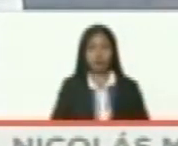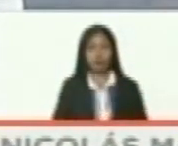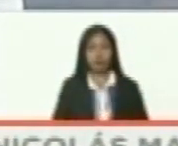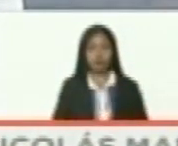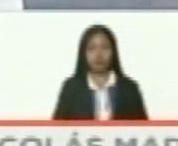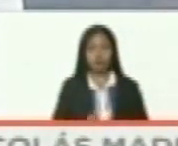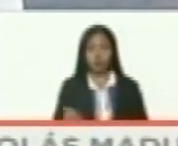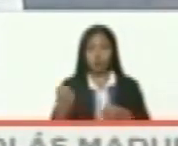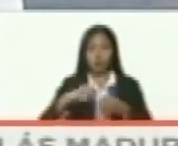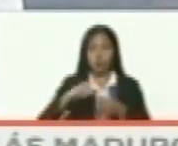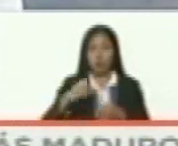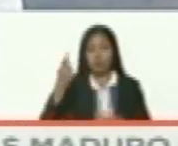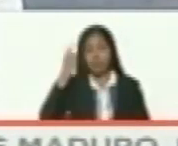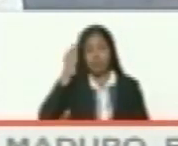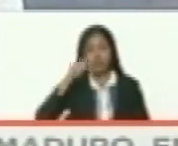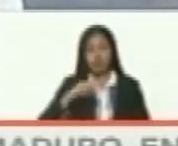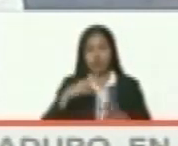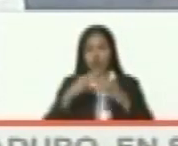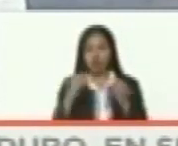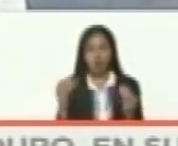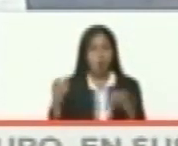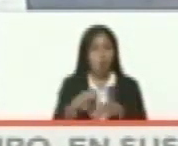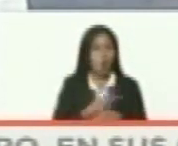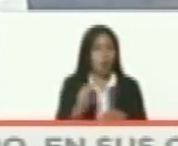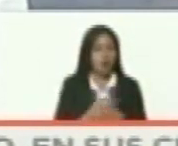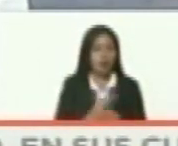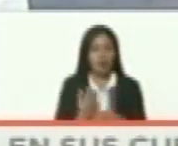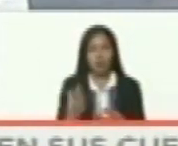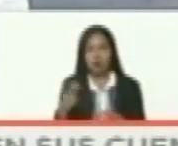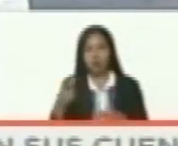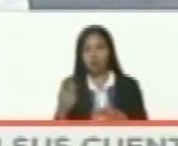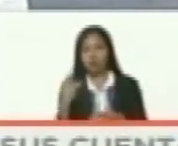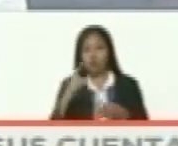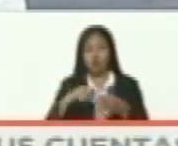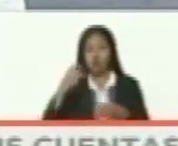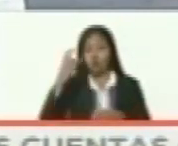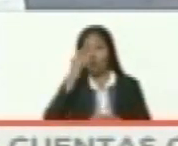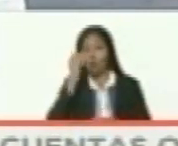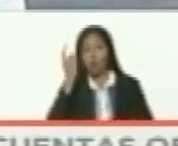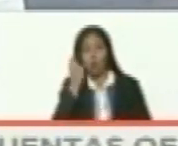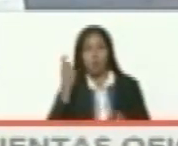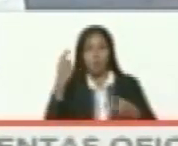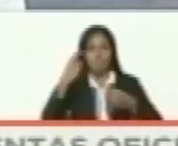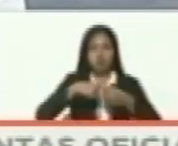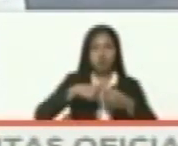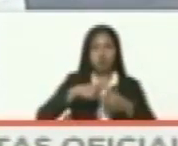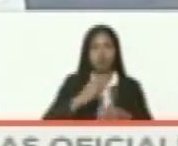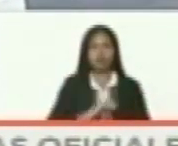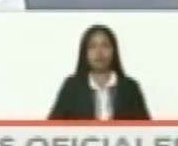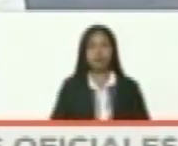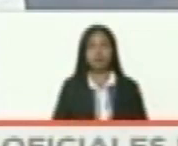e incorporar el día de hoy a todos los gobernadores y a las gobernadoras del país.